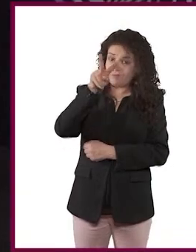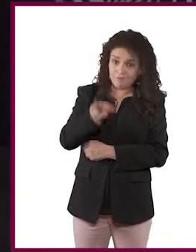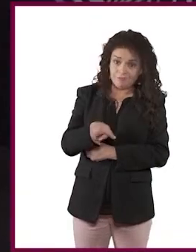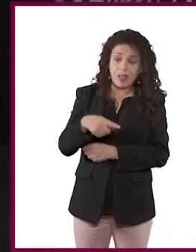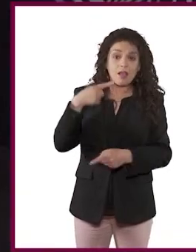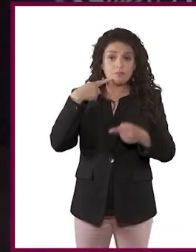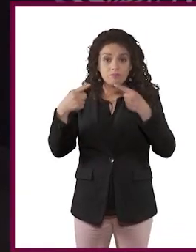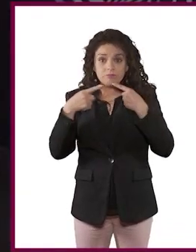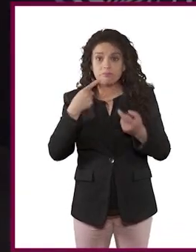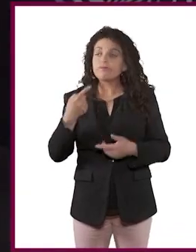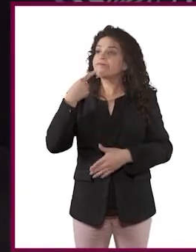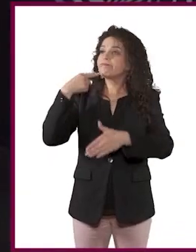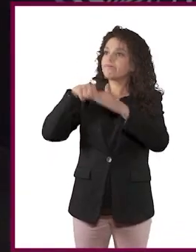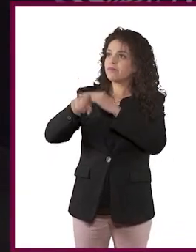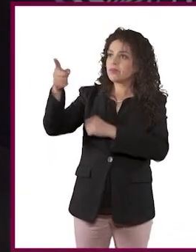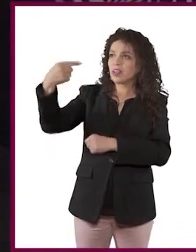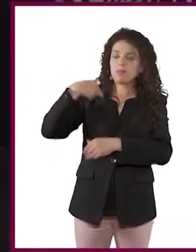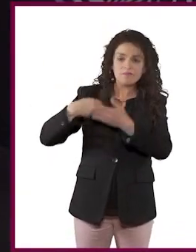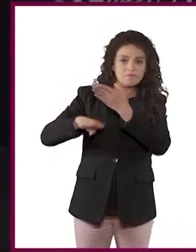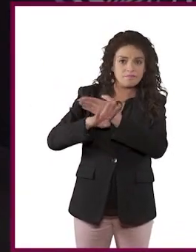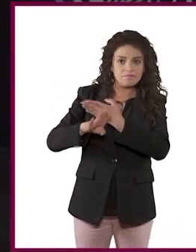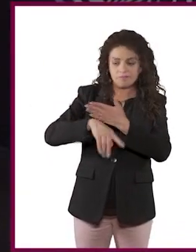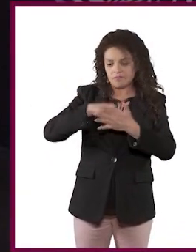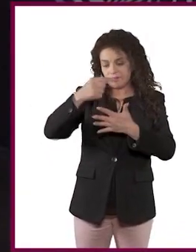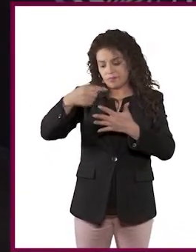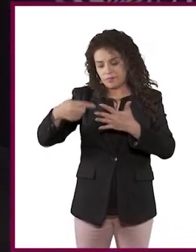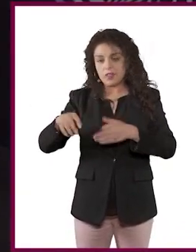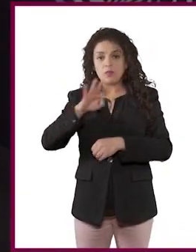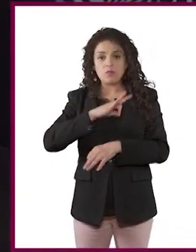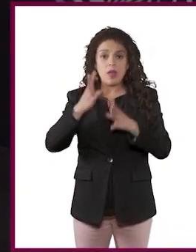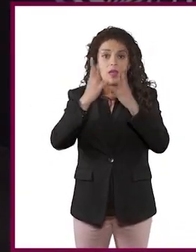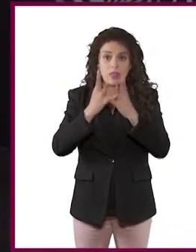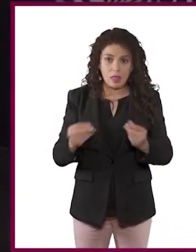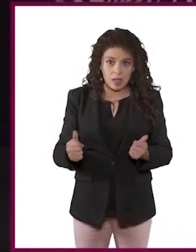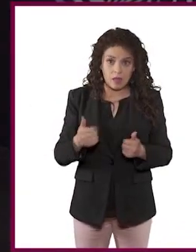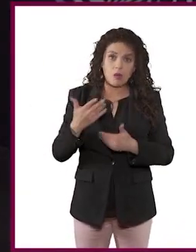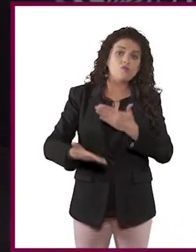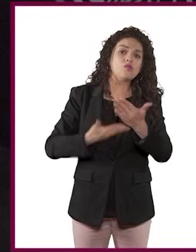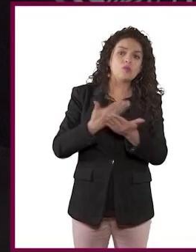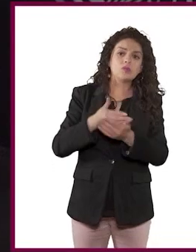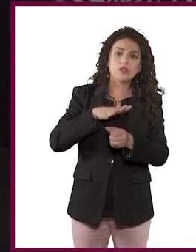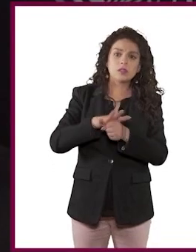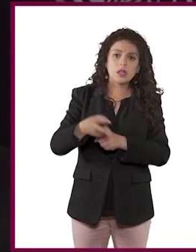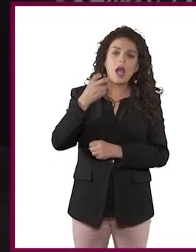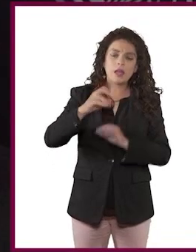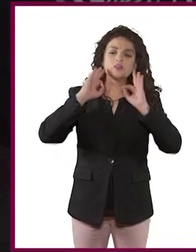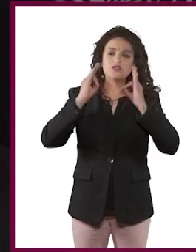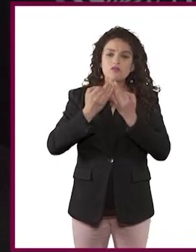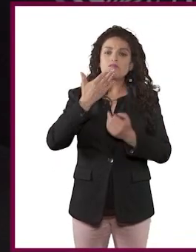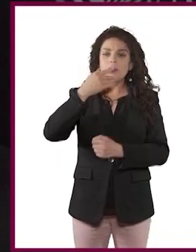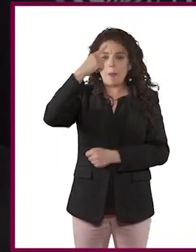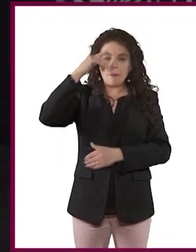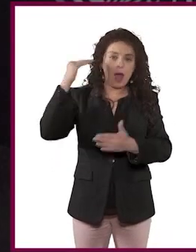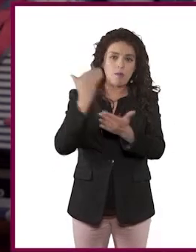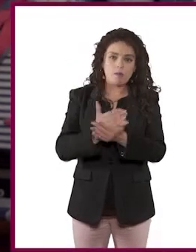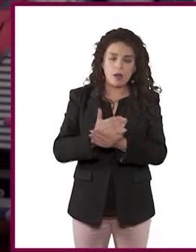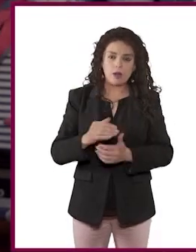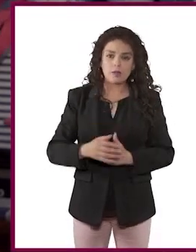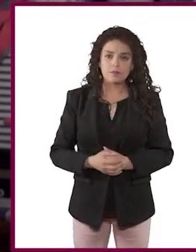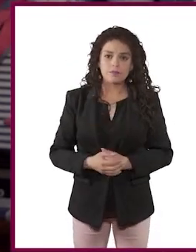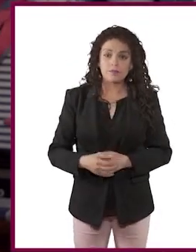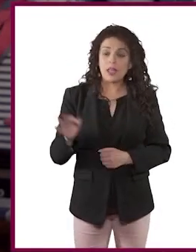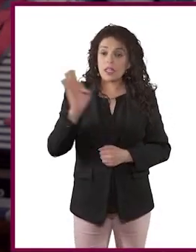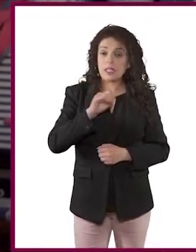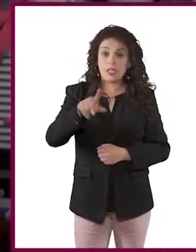verdad. Una charla donde se denuncian las agresiones y se planteen soluciones es buena forma de detener las agresiones.